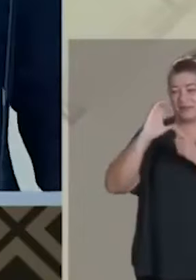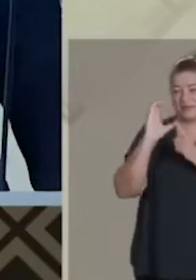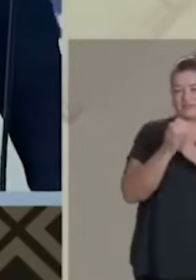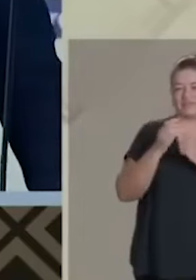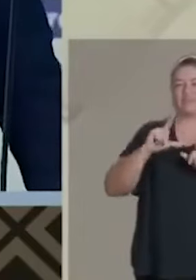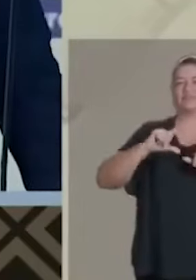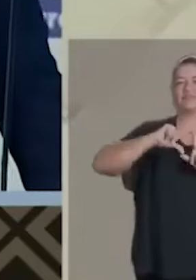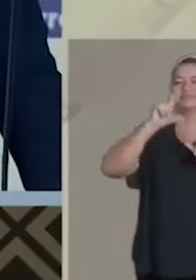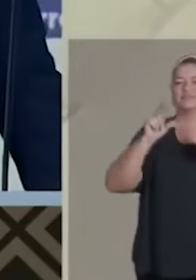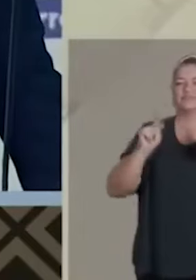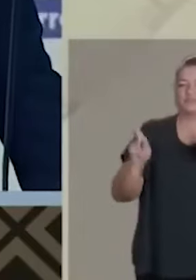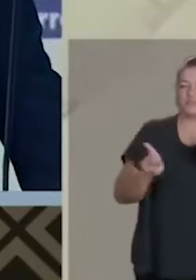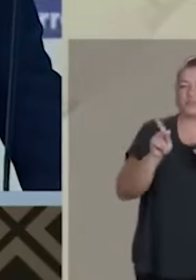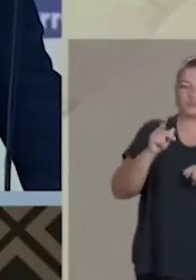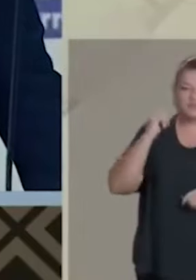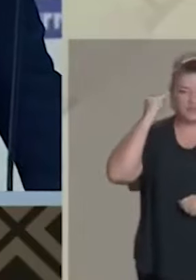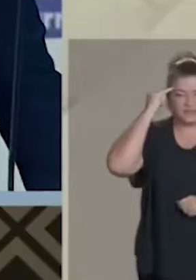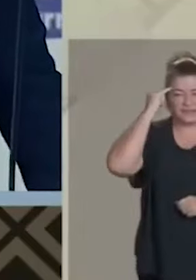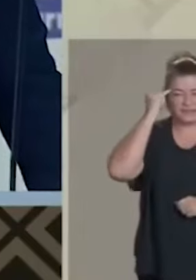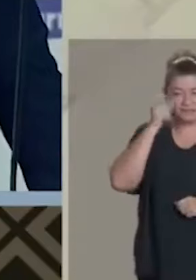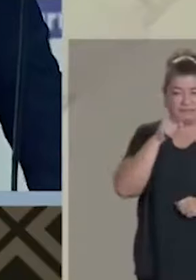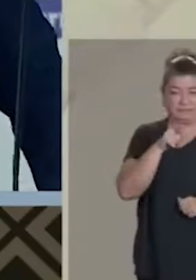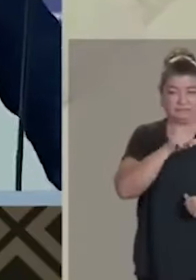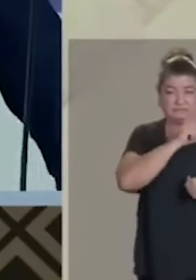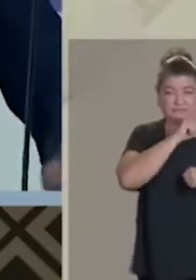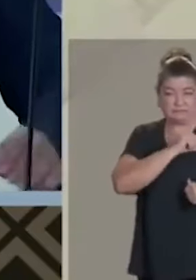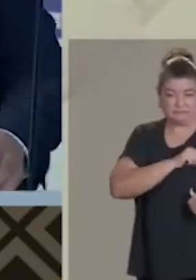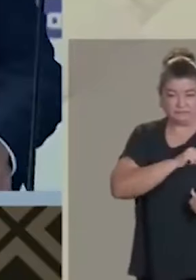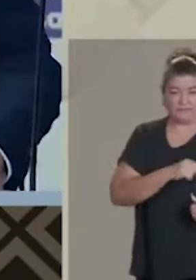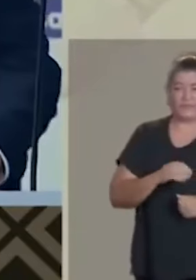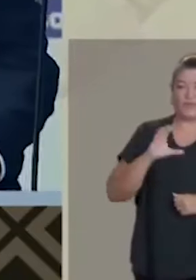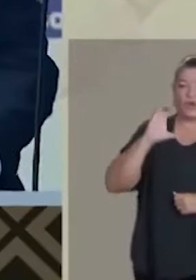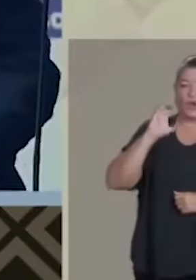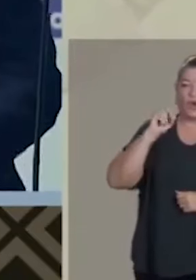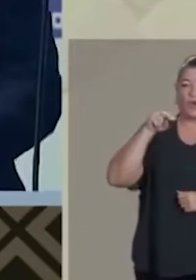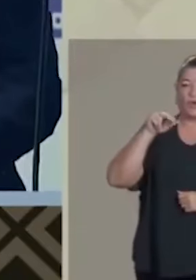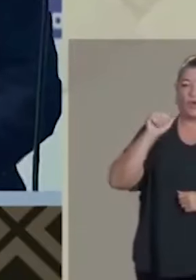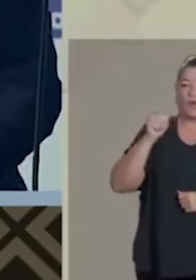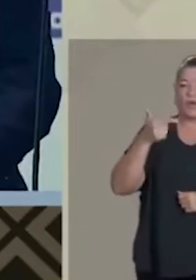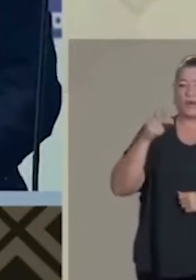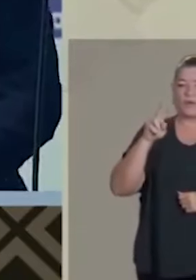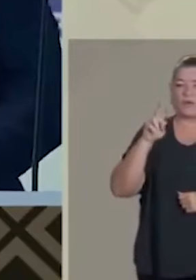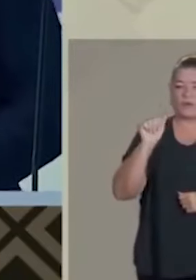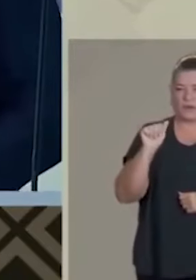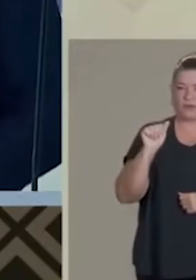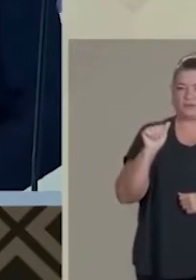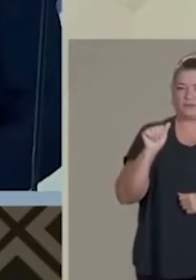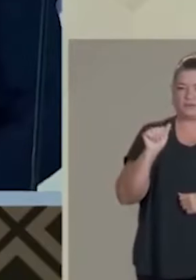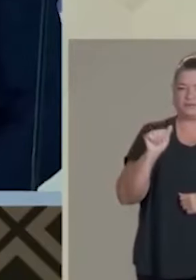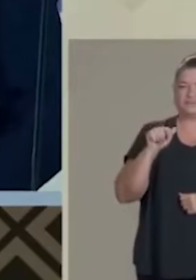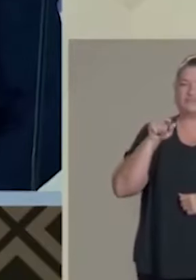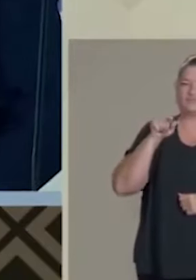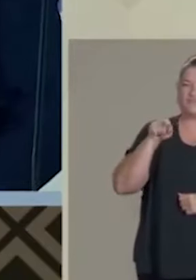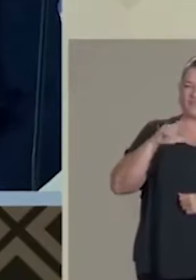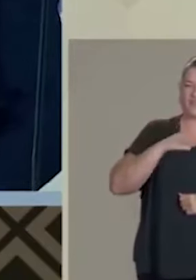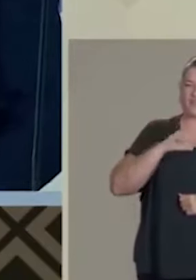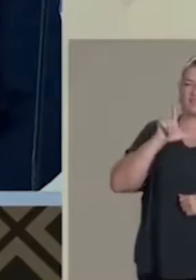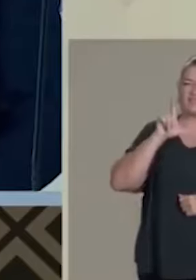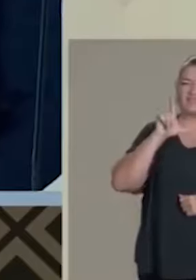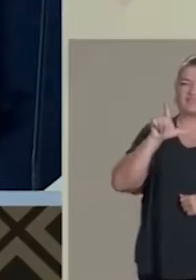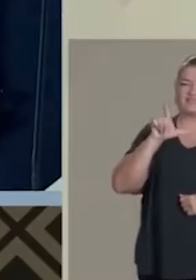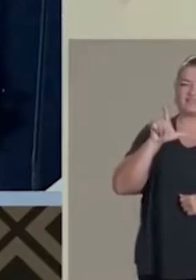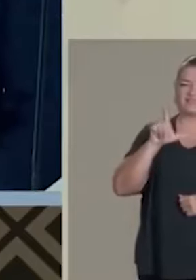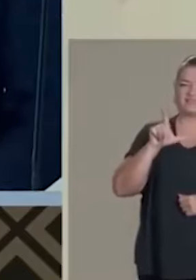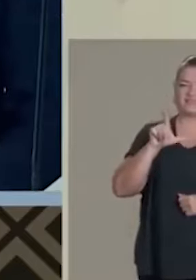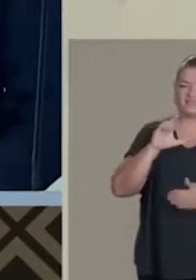Indígenas con la Comisión Nacional del Agua. 17 contratos millonarios, es decir, cada vez